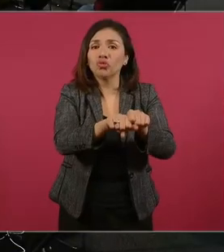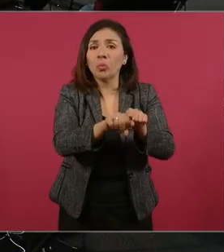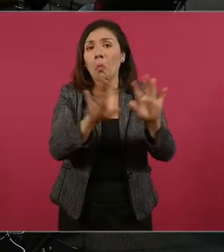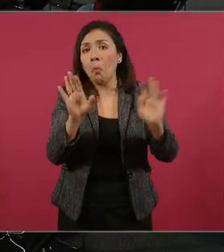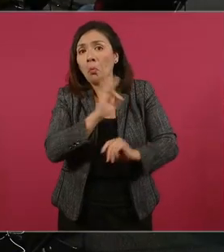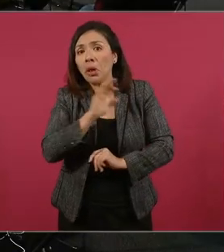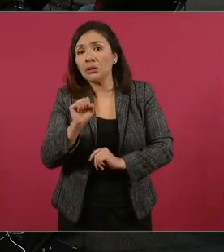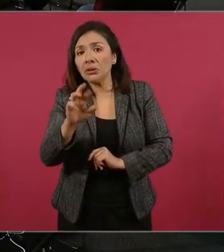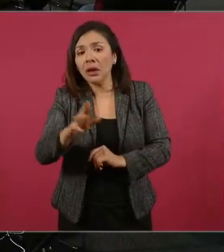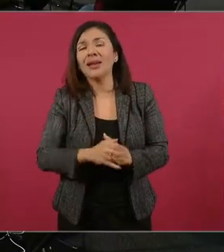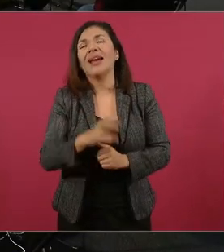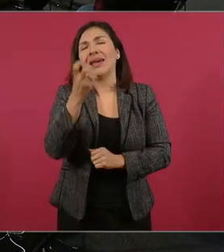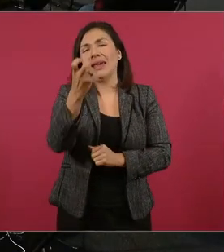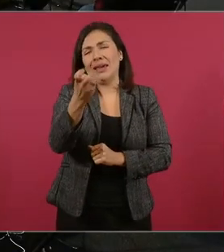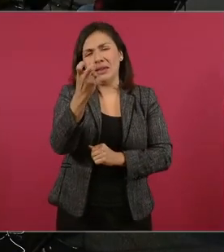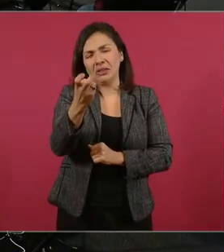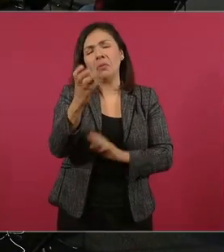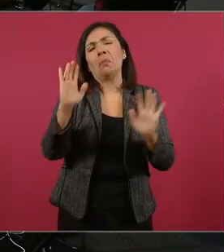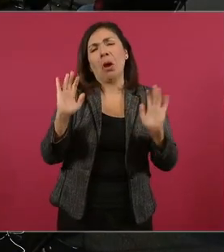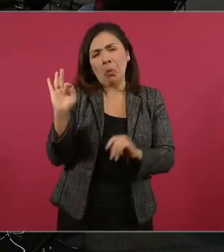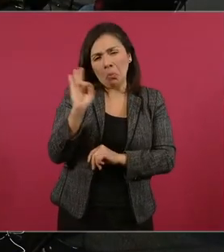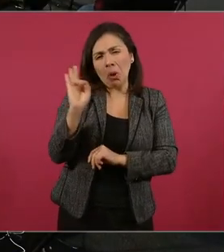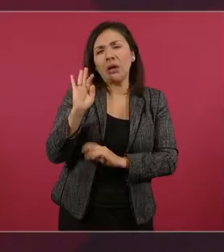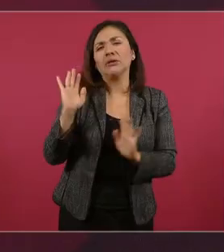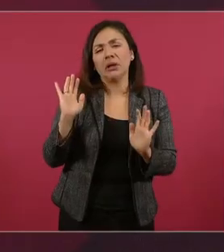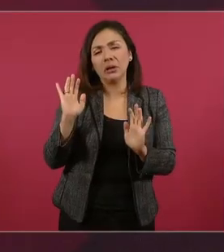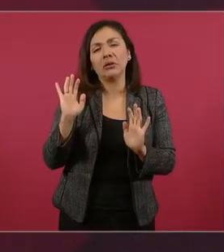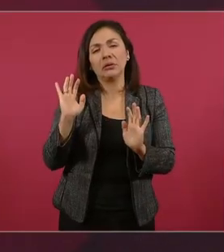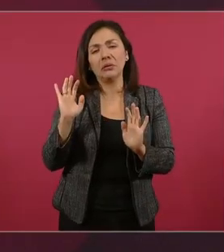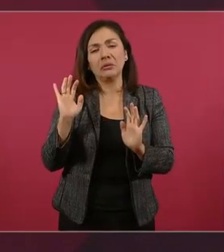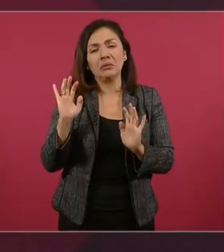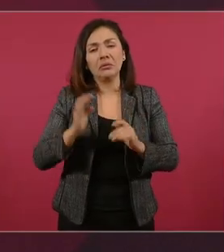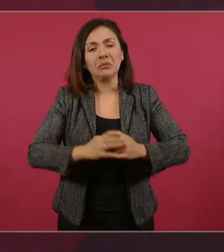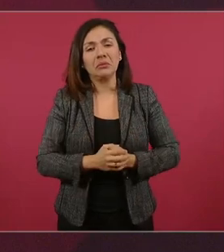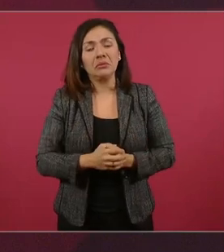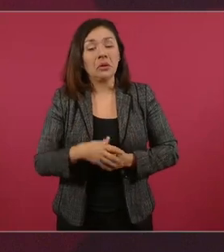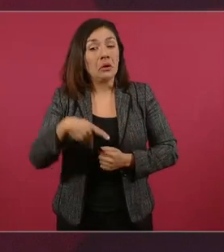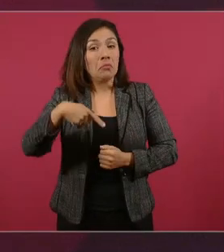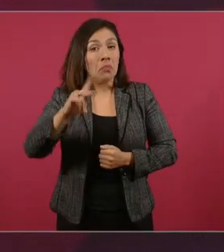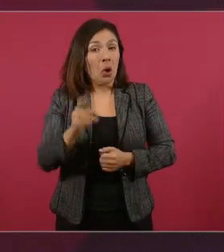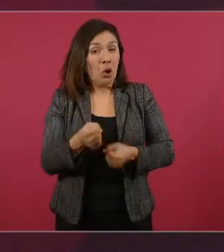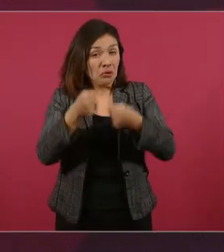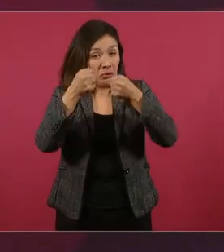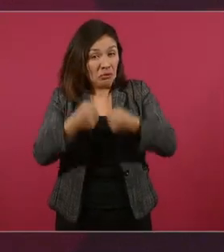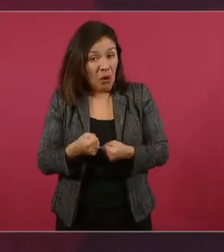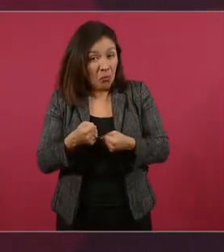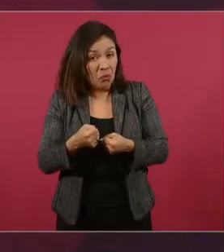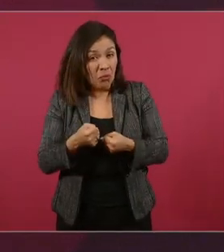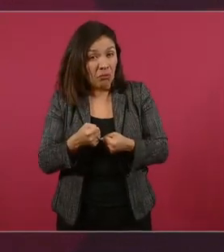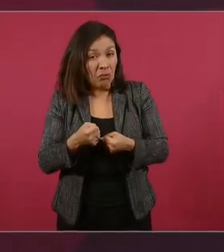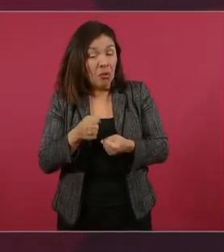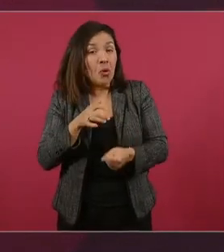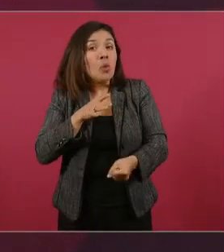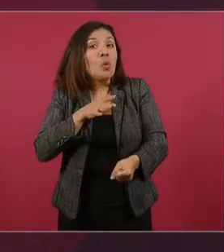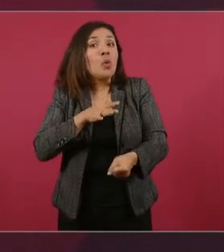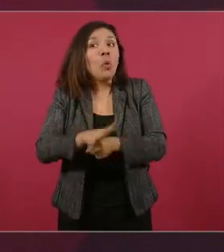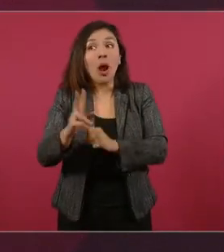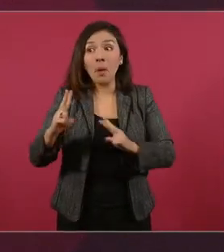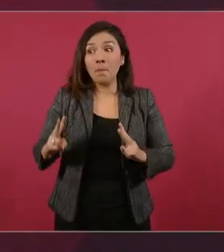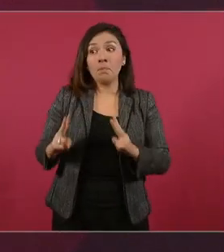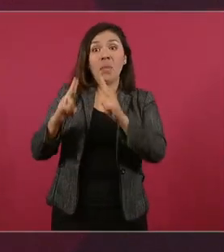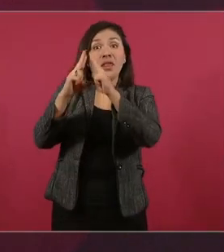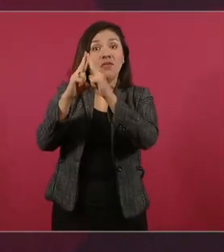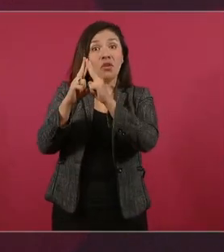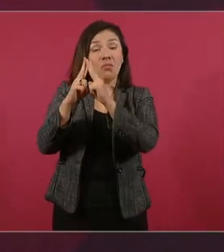accionistas de eso empresas. Puede ser, pero no se sabe que las plataformas